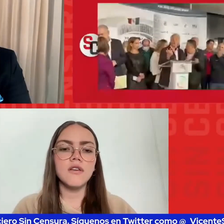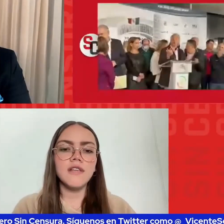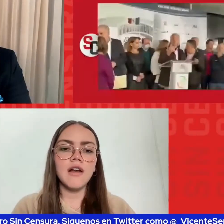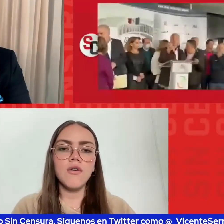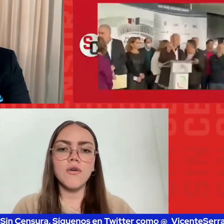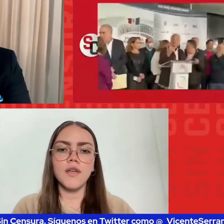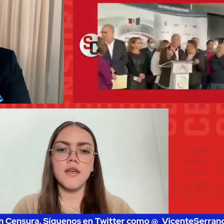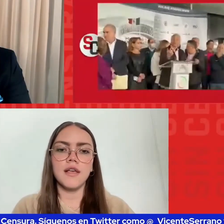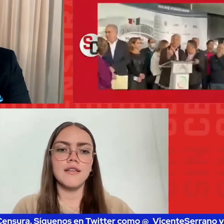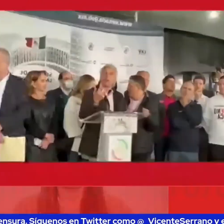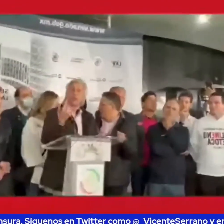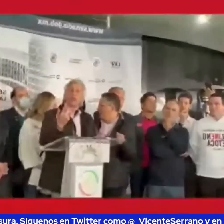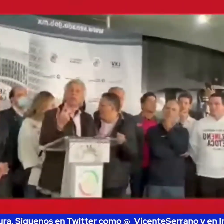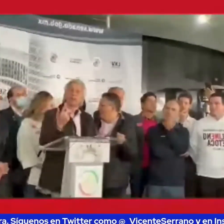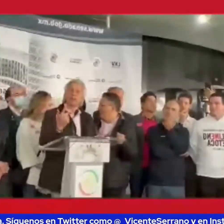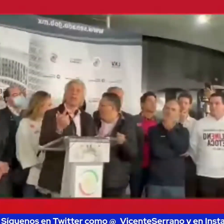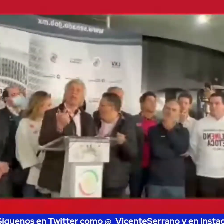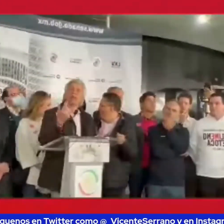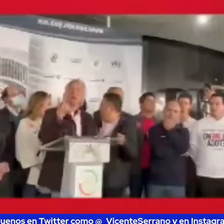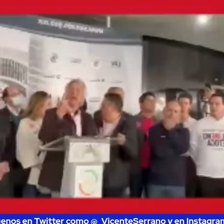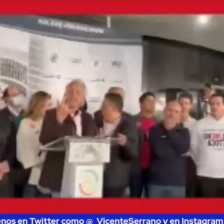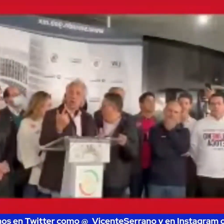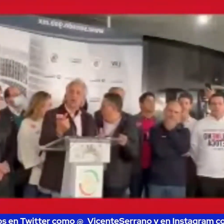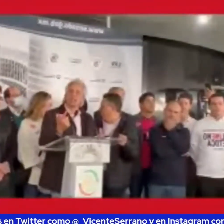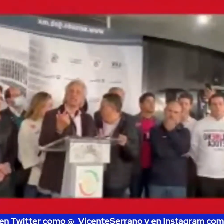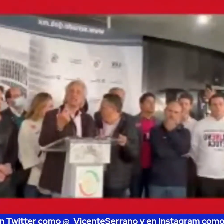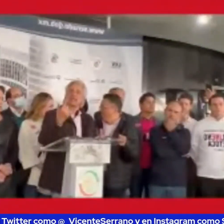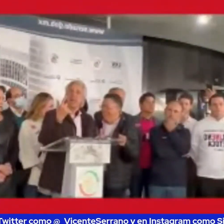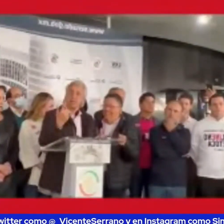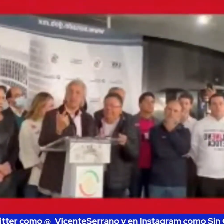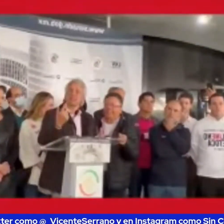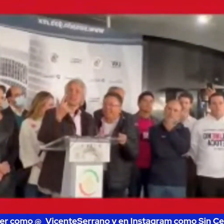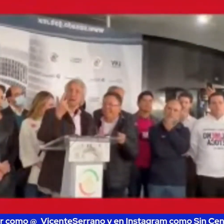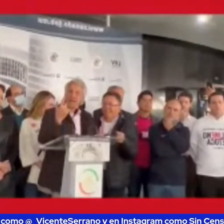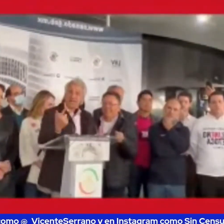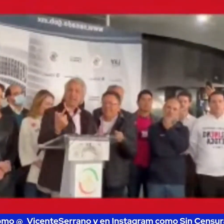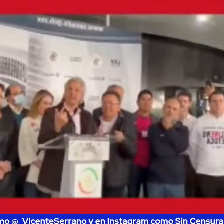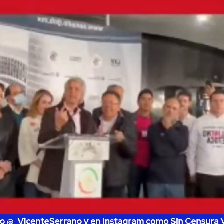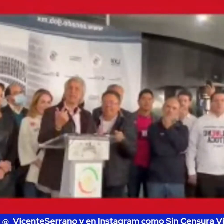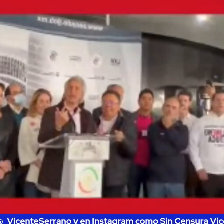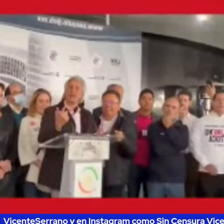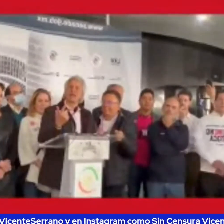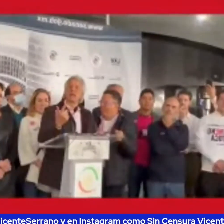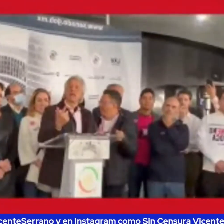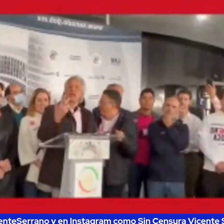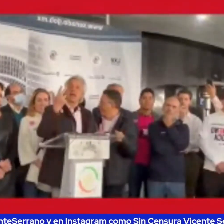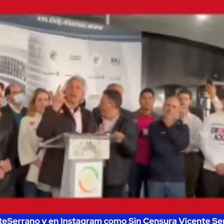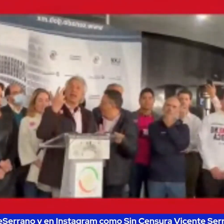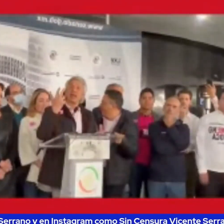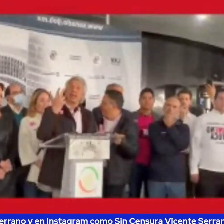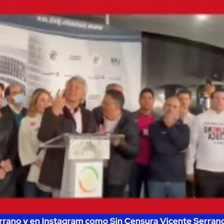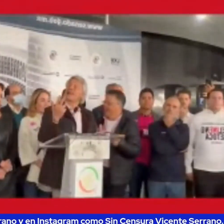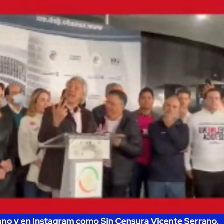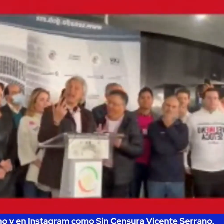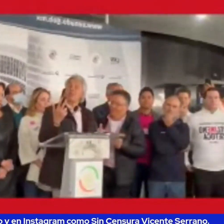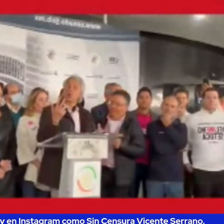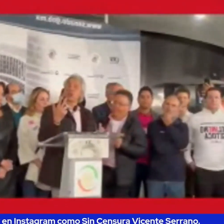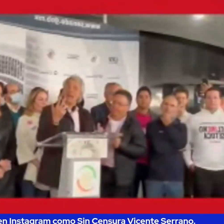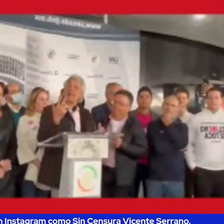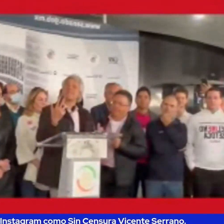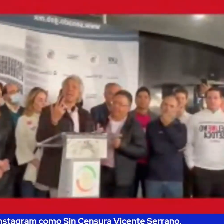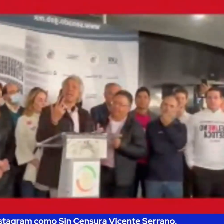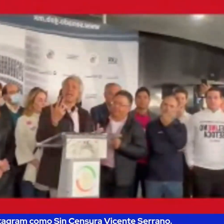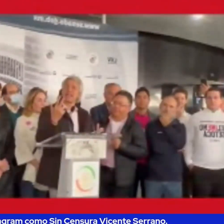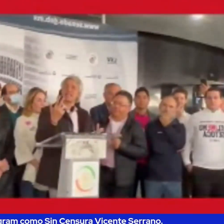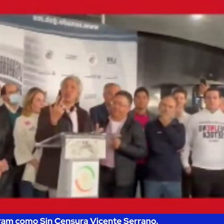Entonces, creo que es algo que están haciendo ya como por patadas de ahogado, ¿no? Creo que sea lo que